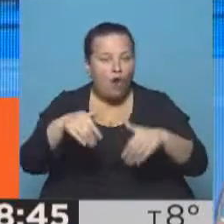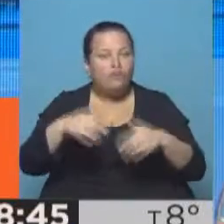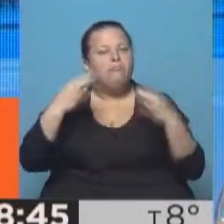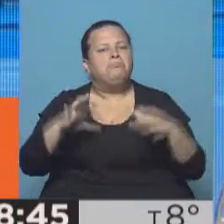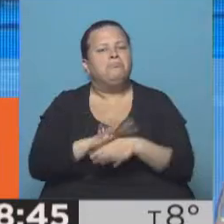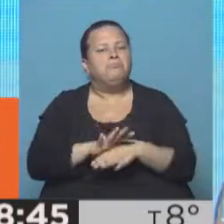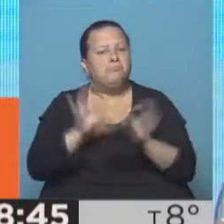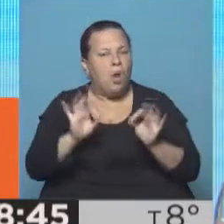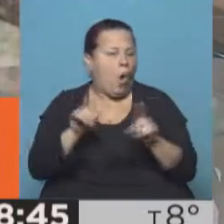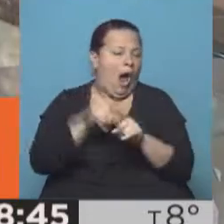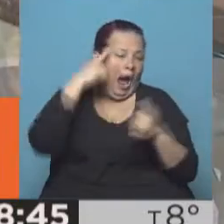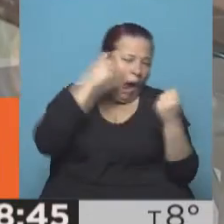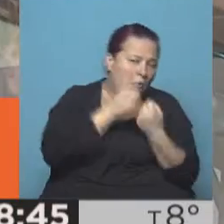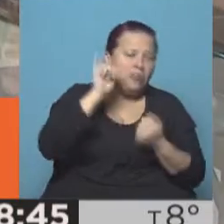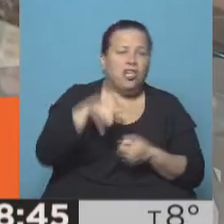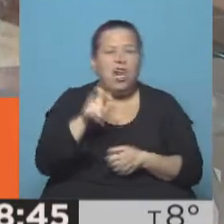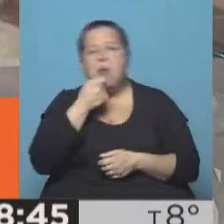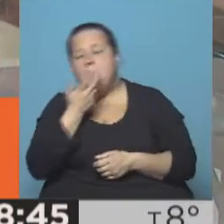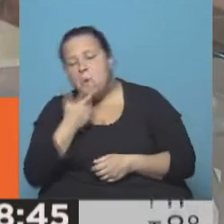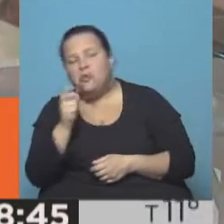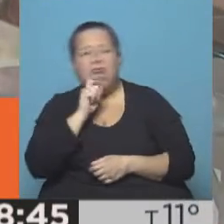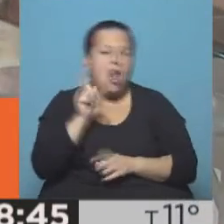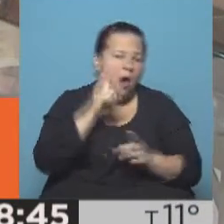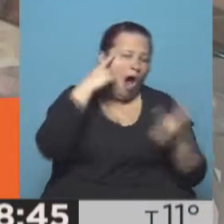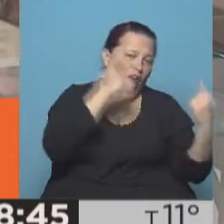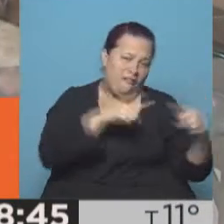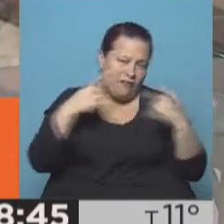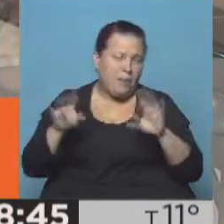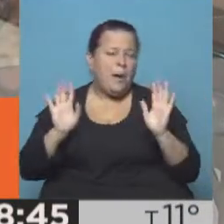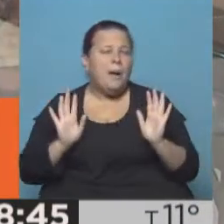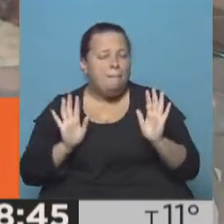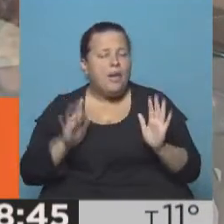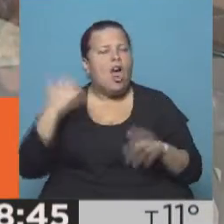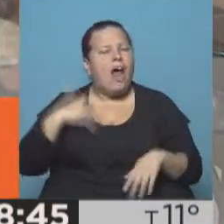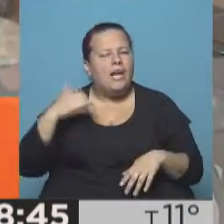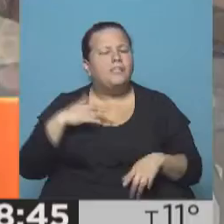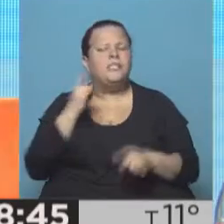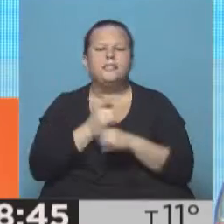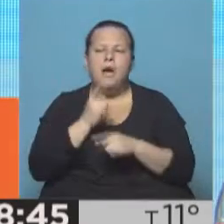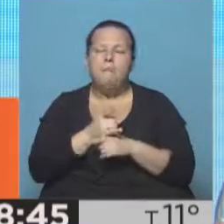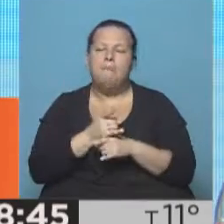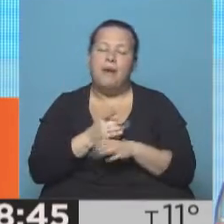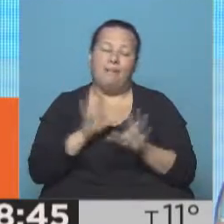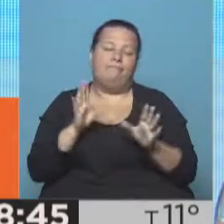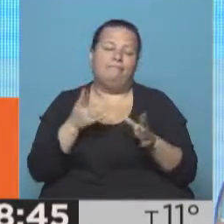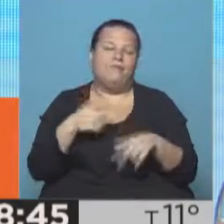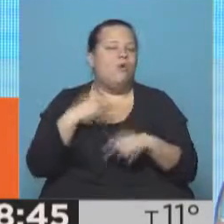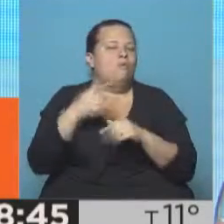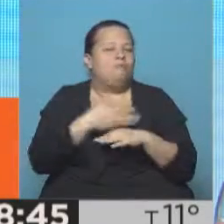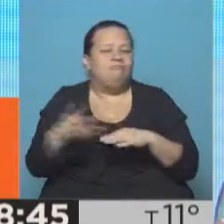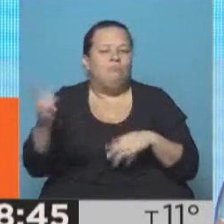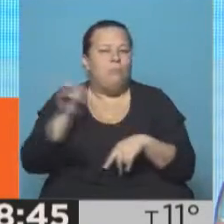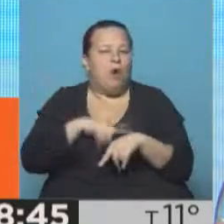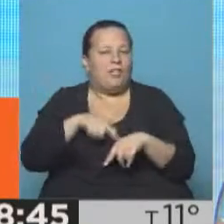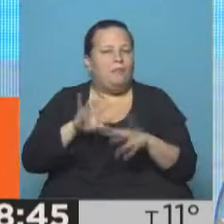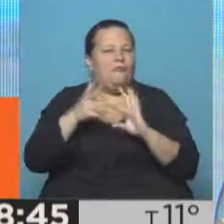funciona. Uno puede estar de acuerdo o no, le puede gustar o no, puede tener opiniones disímiles. Pero los argentinos tenemos, quizá por el poco tránsito en